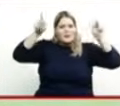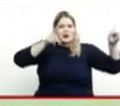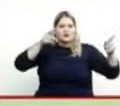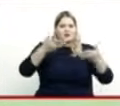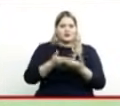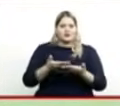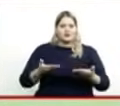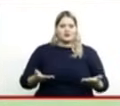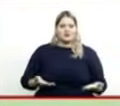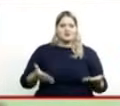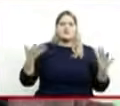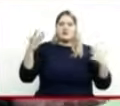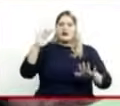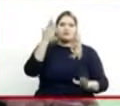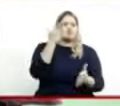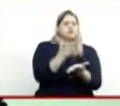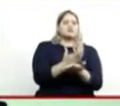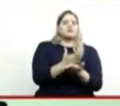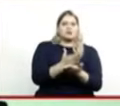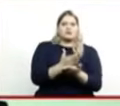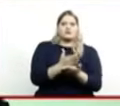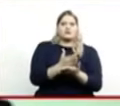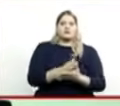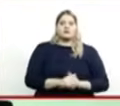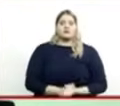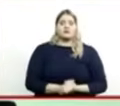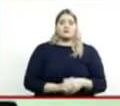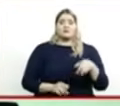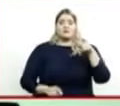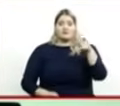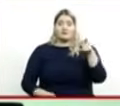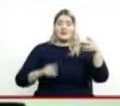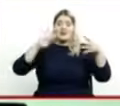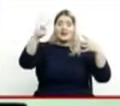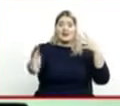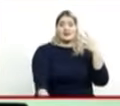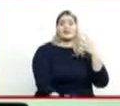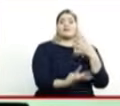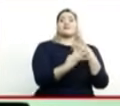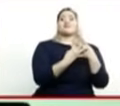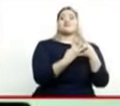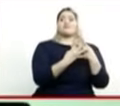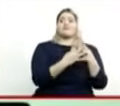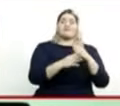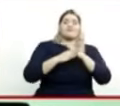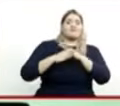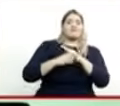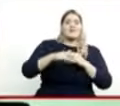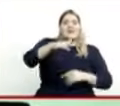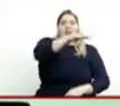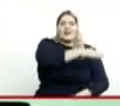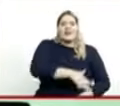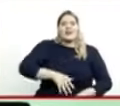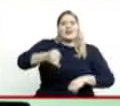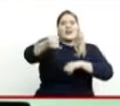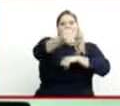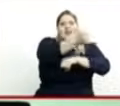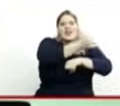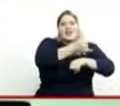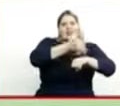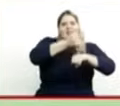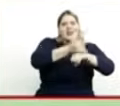exterior. La cárcel de máxima seguridad en Isla del Cisne se